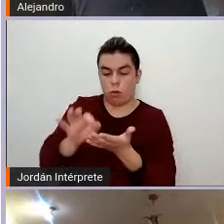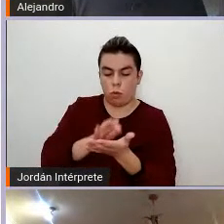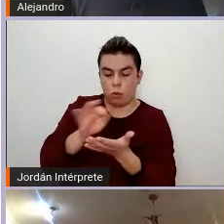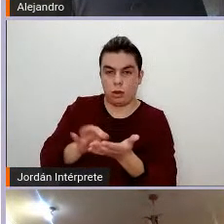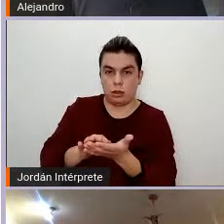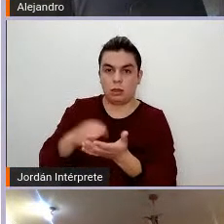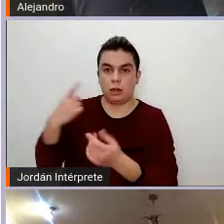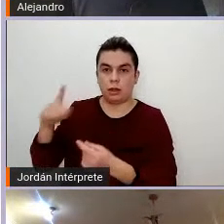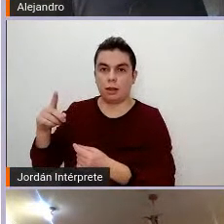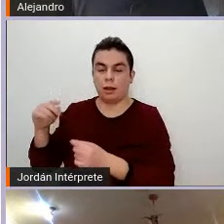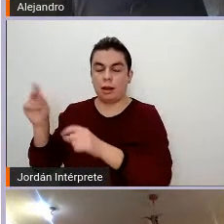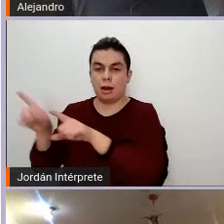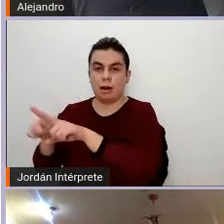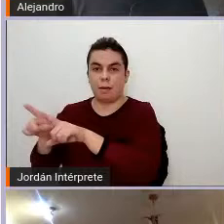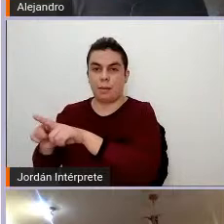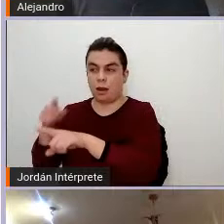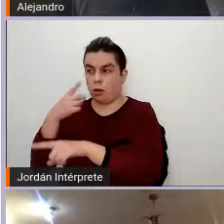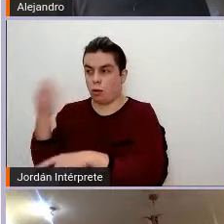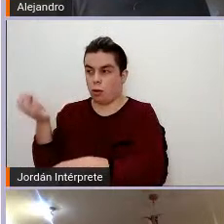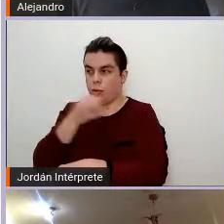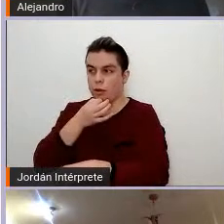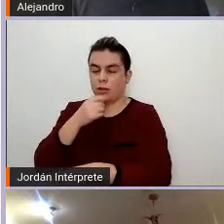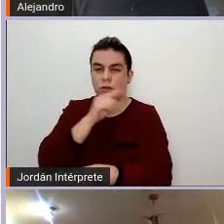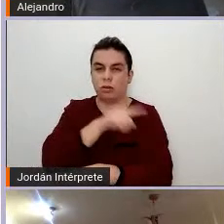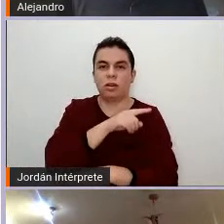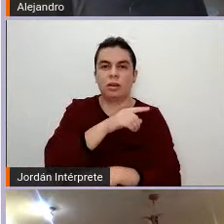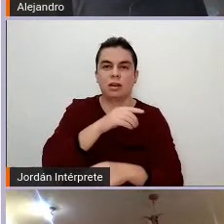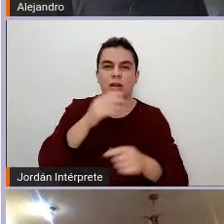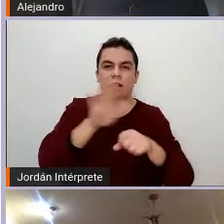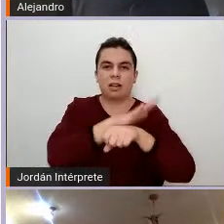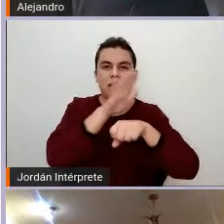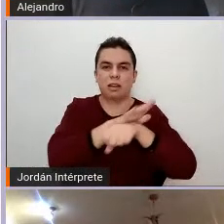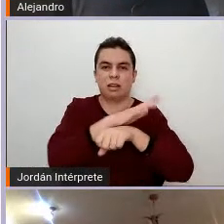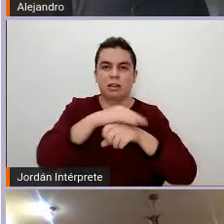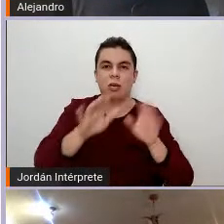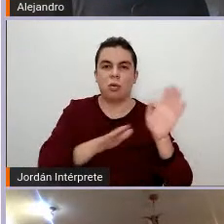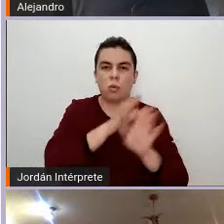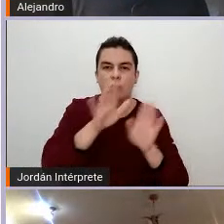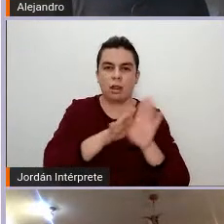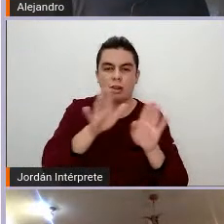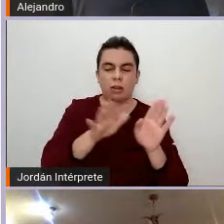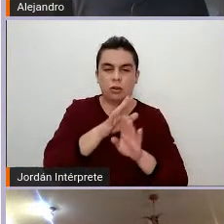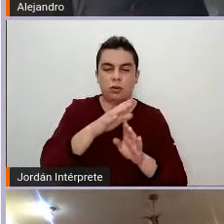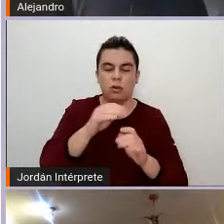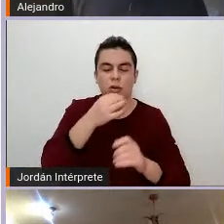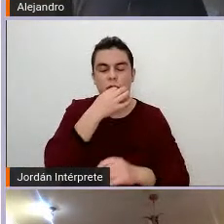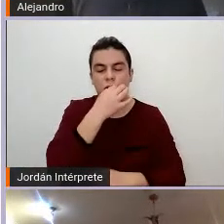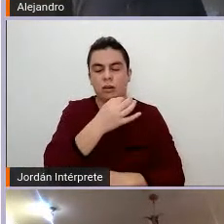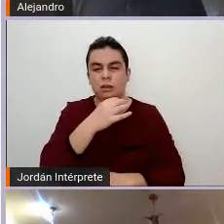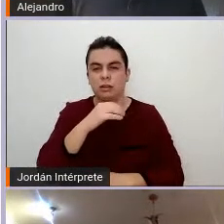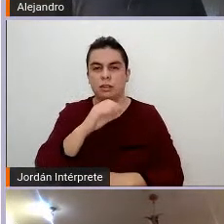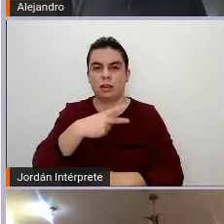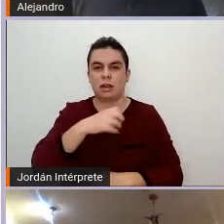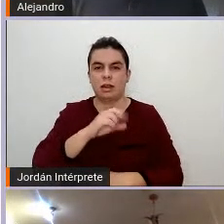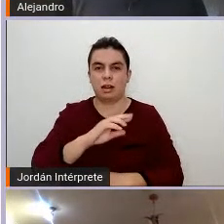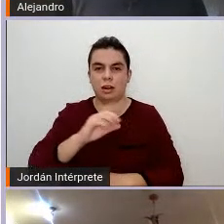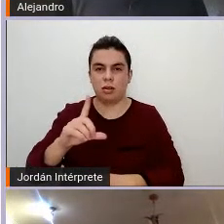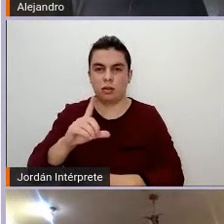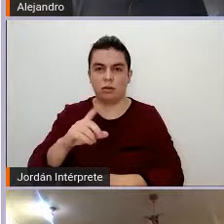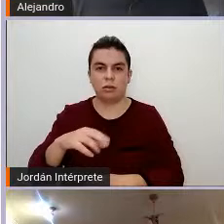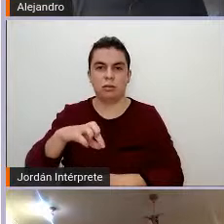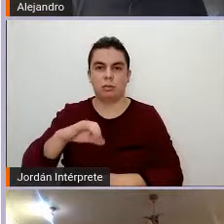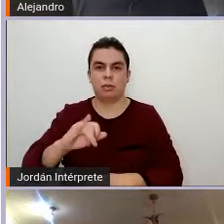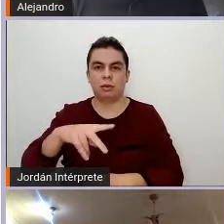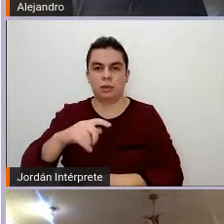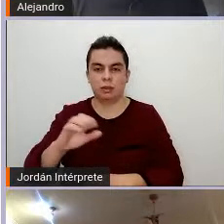pieza de teatro llamada El Cuidador, del autor inglés Harold Pinter. En ella, Violeta explica que